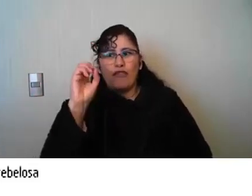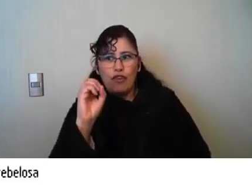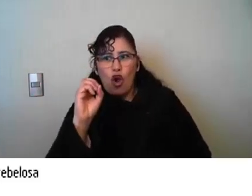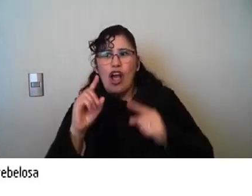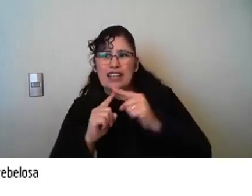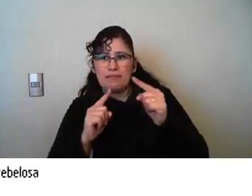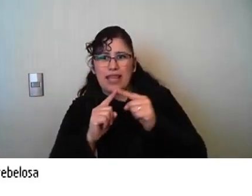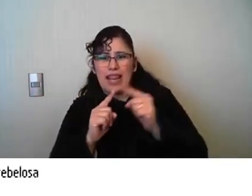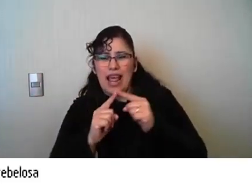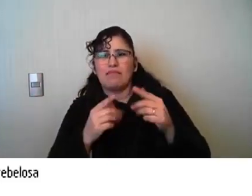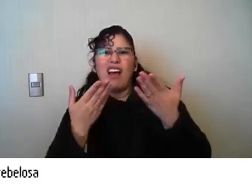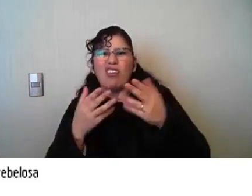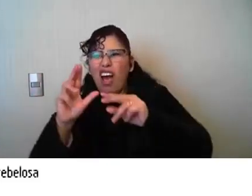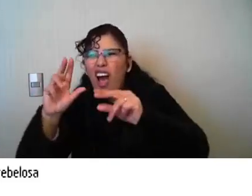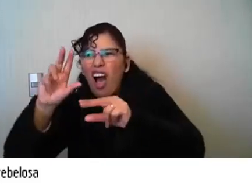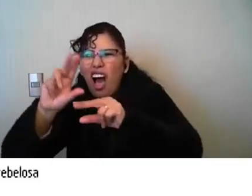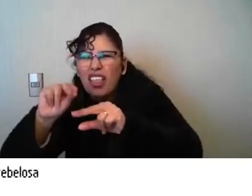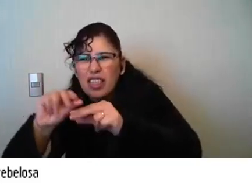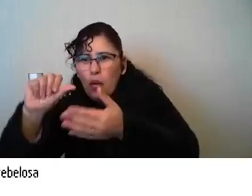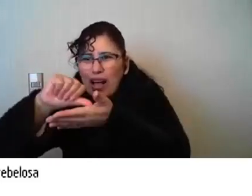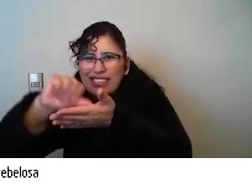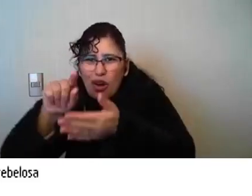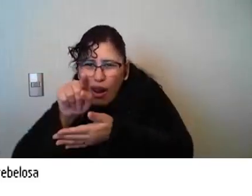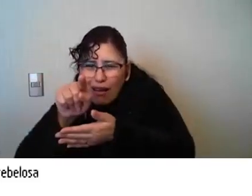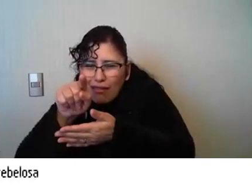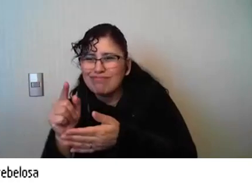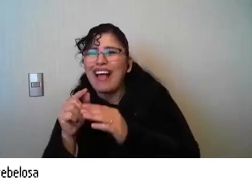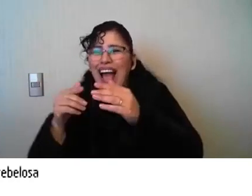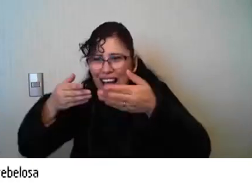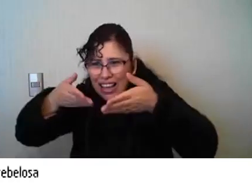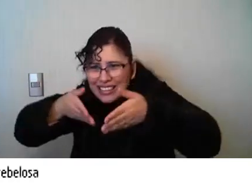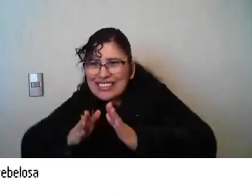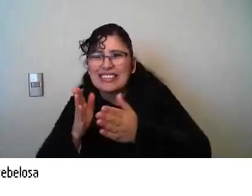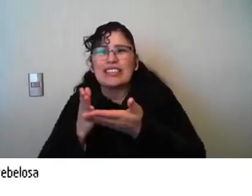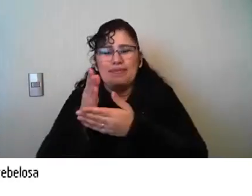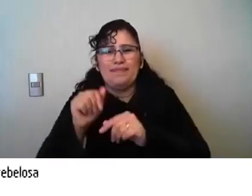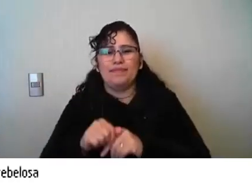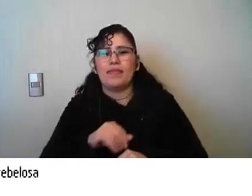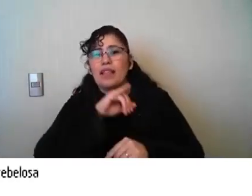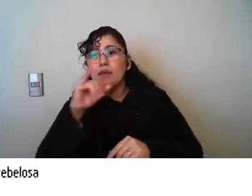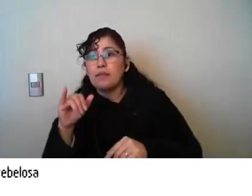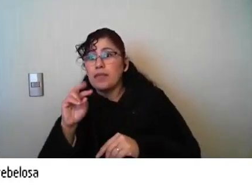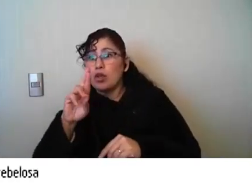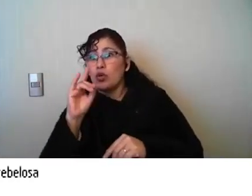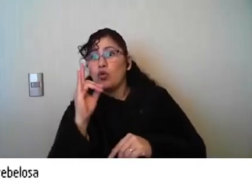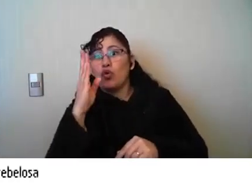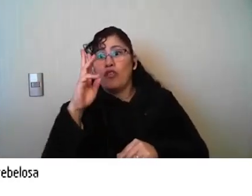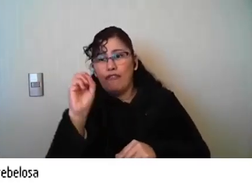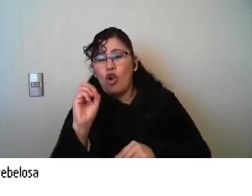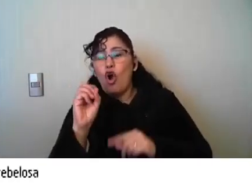células más antiguas o la porción magnocelular del núcleo rojo. Ahora, el tracto rubroespinal también se conoce como